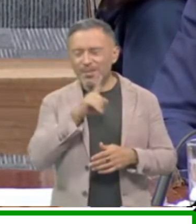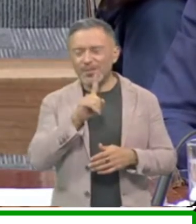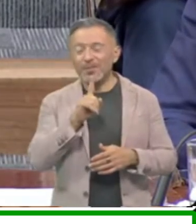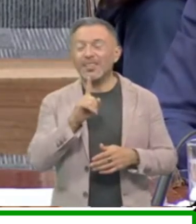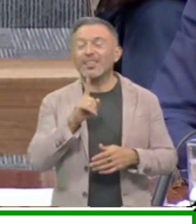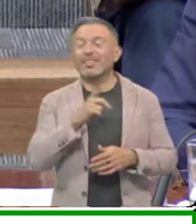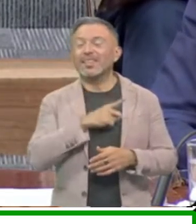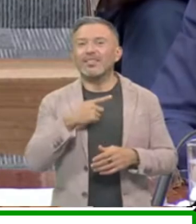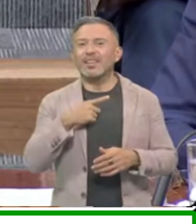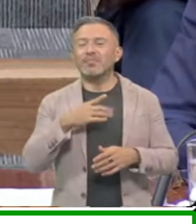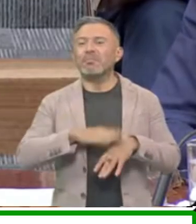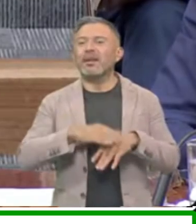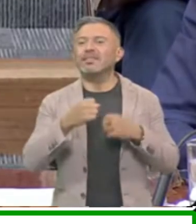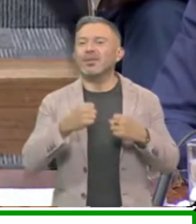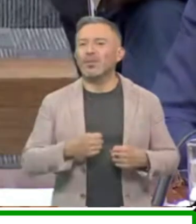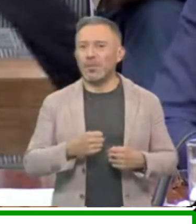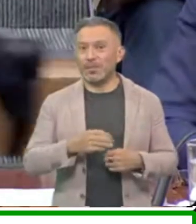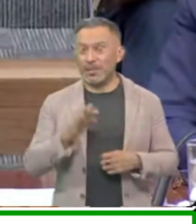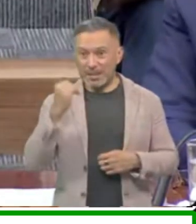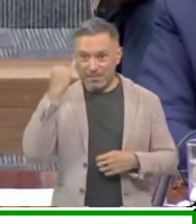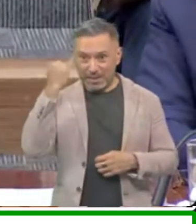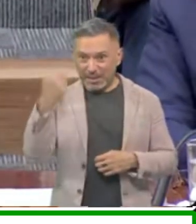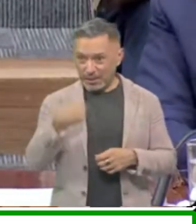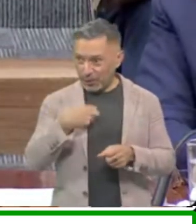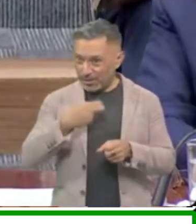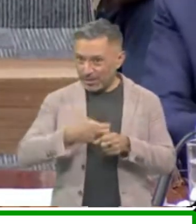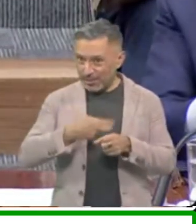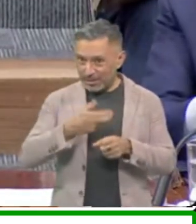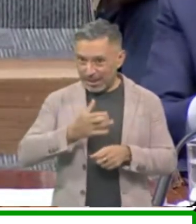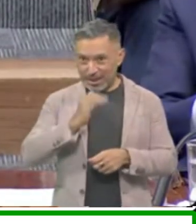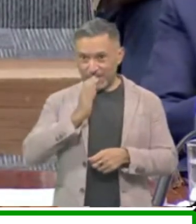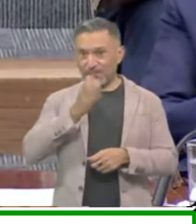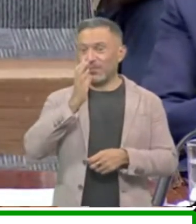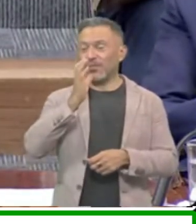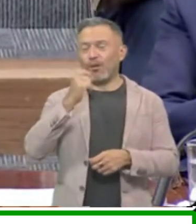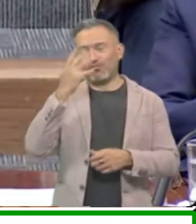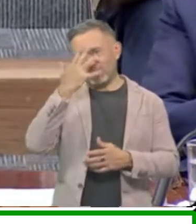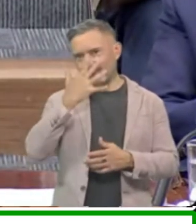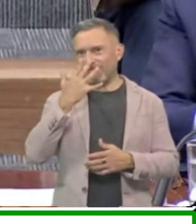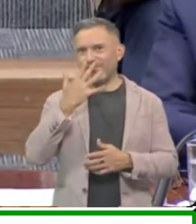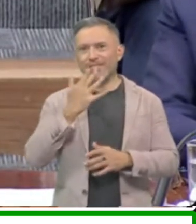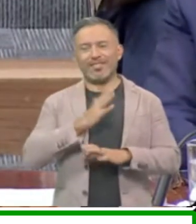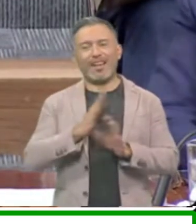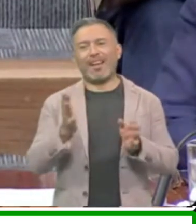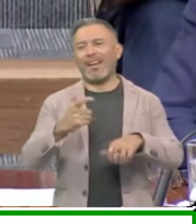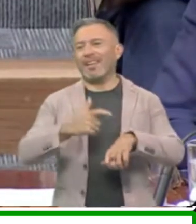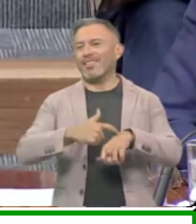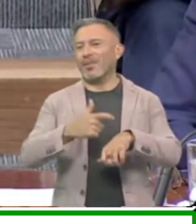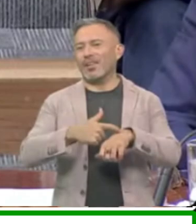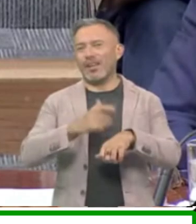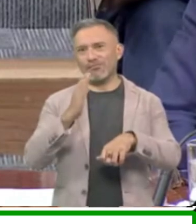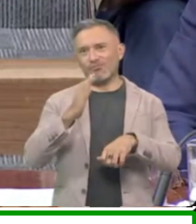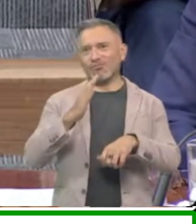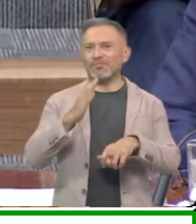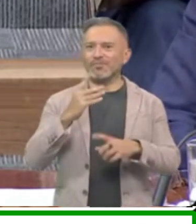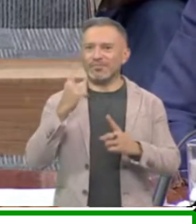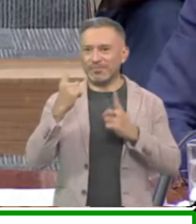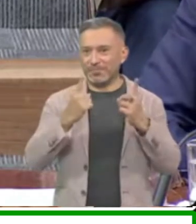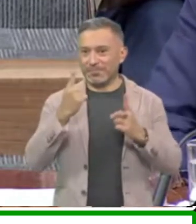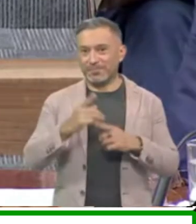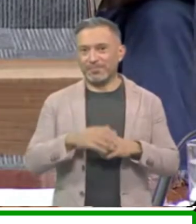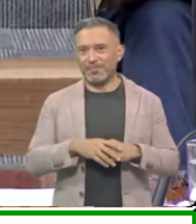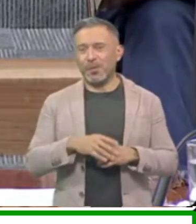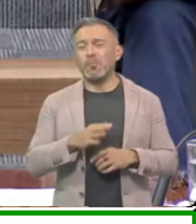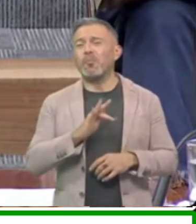estaría pensando en que si estoy en esas condiciones, ¿cómo estaría, no? Ya es hora, dicen. Tal vez no le estaría mal